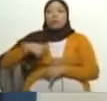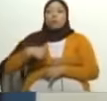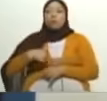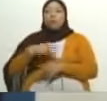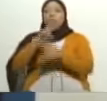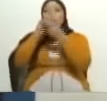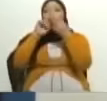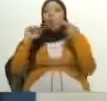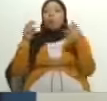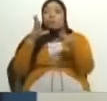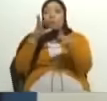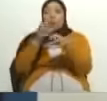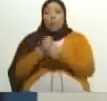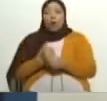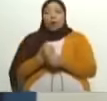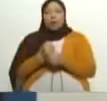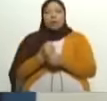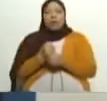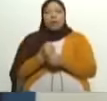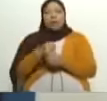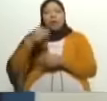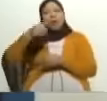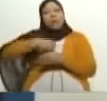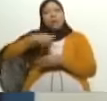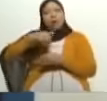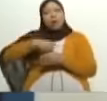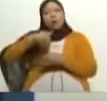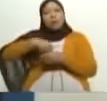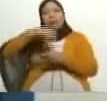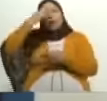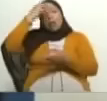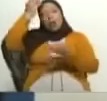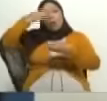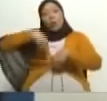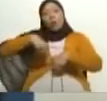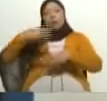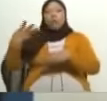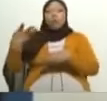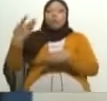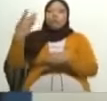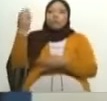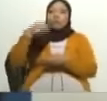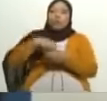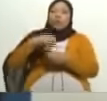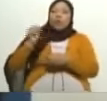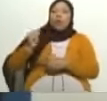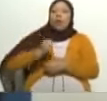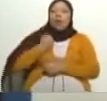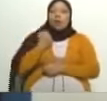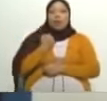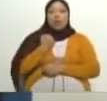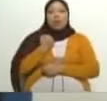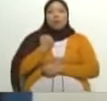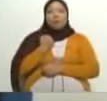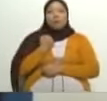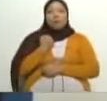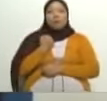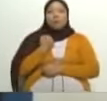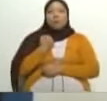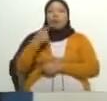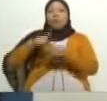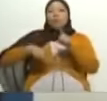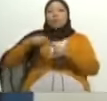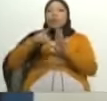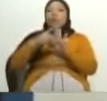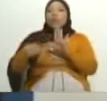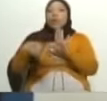confianza en el voto un acuerdo que incluye garantías para que los